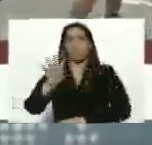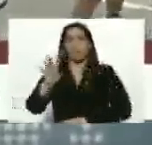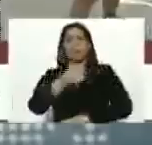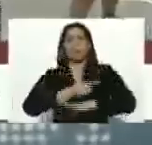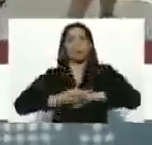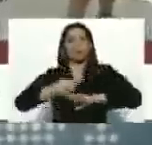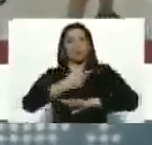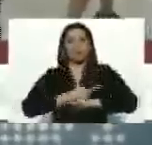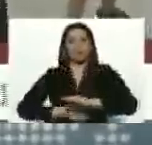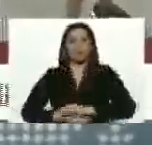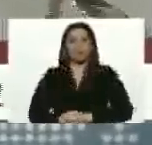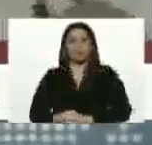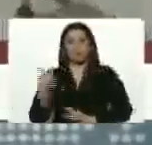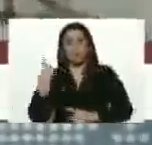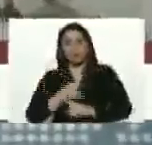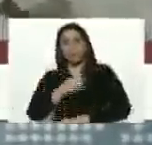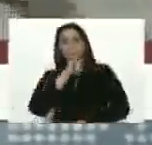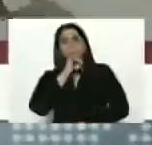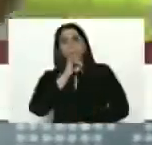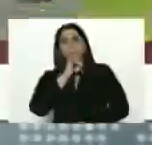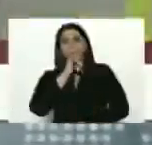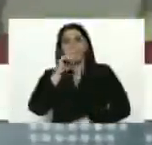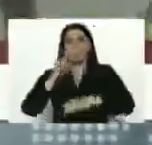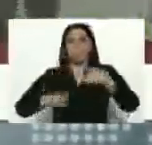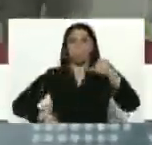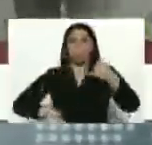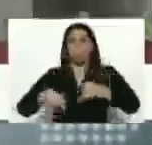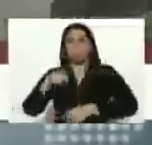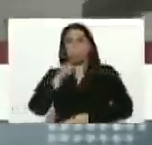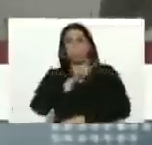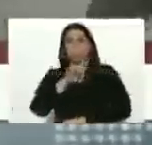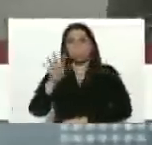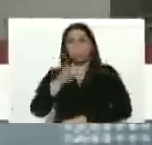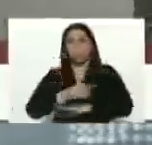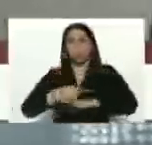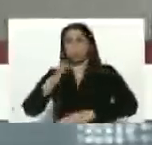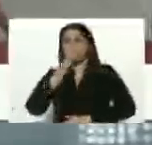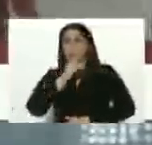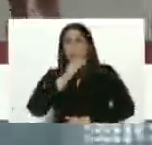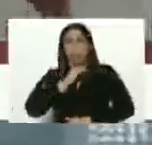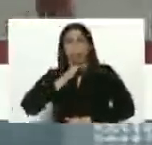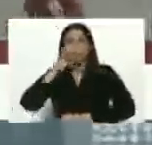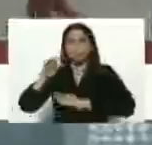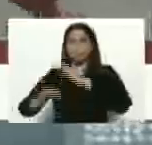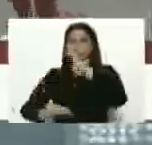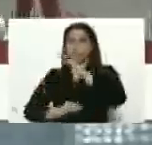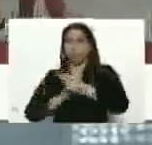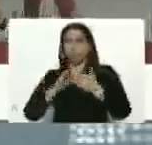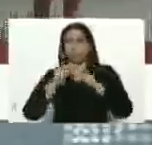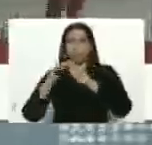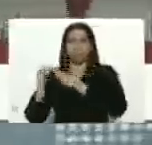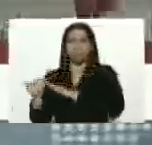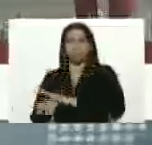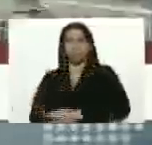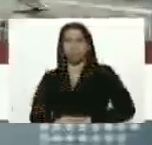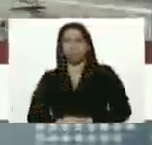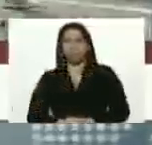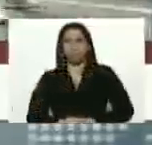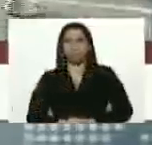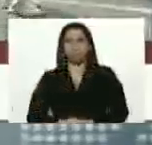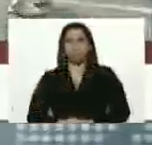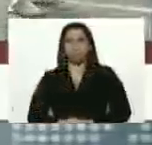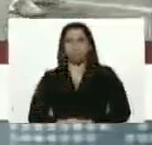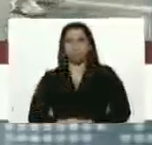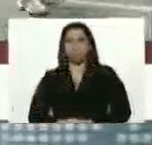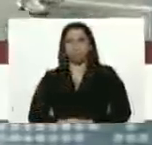horas. Debemos informar que en las últimas 24 horas no se ha registrado ningún caso en Venezuela de